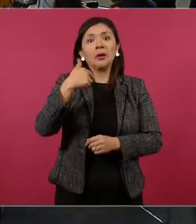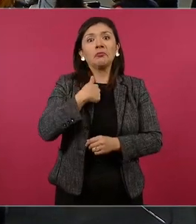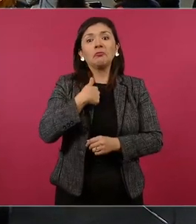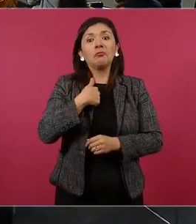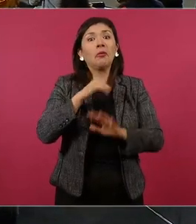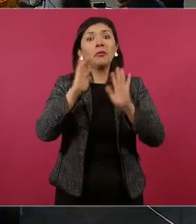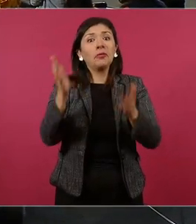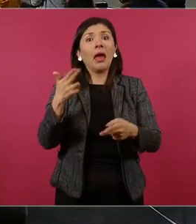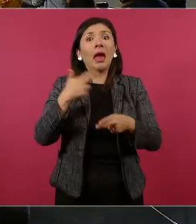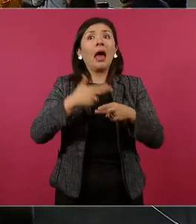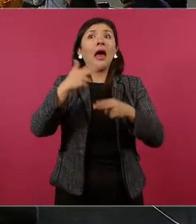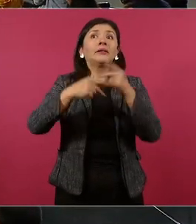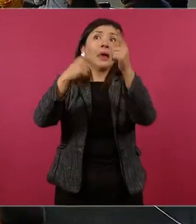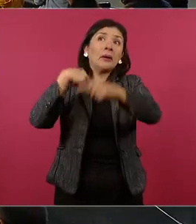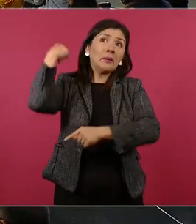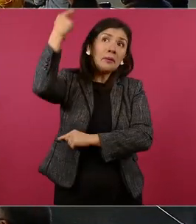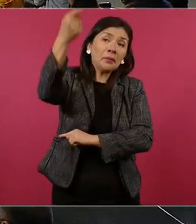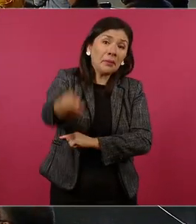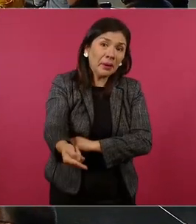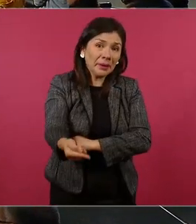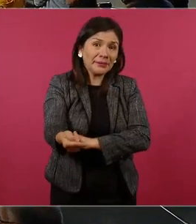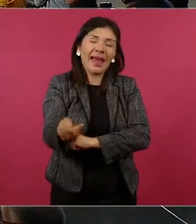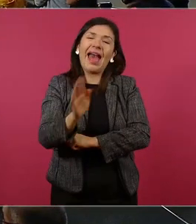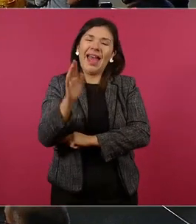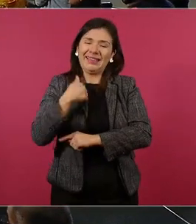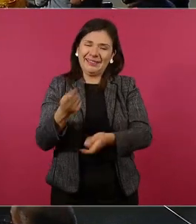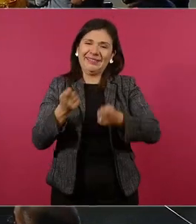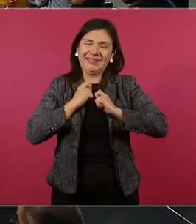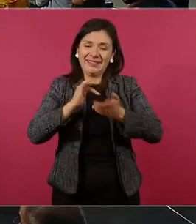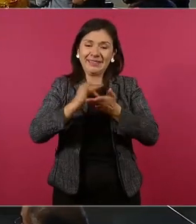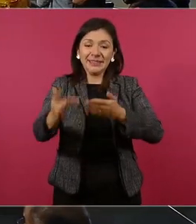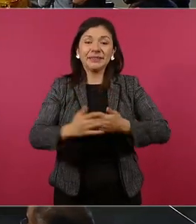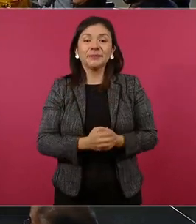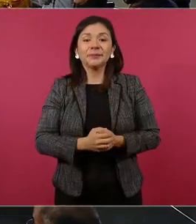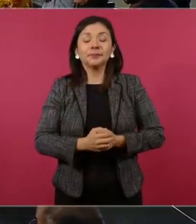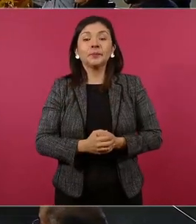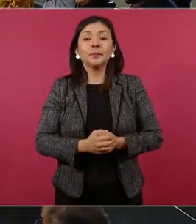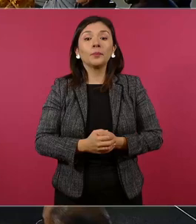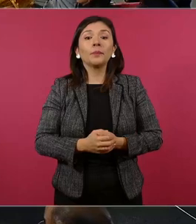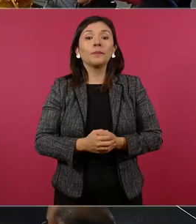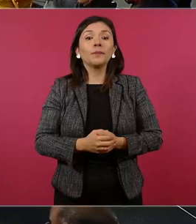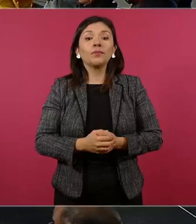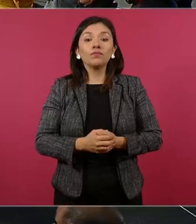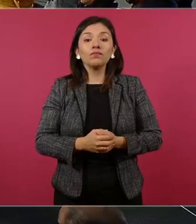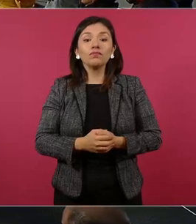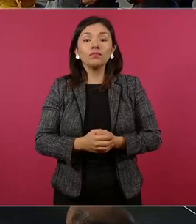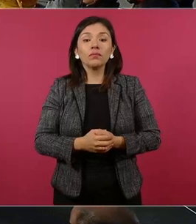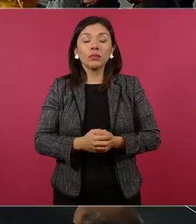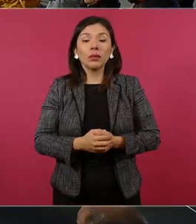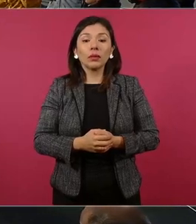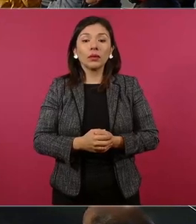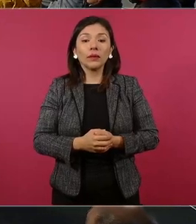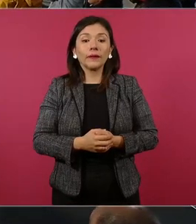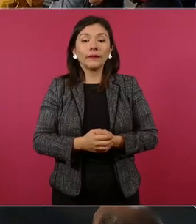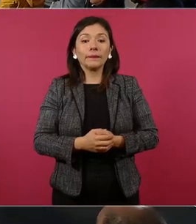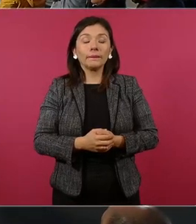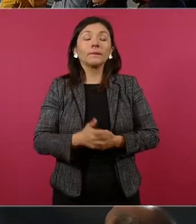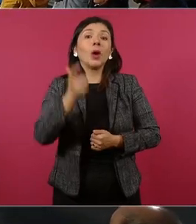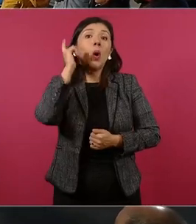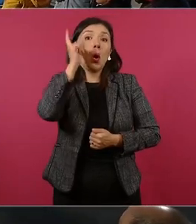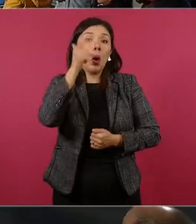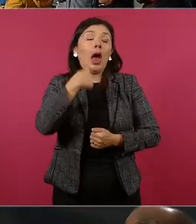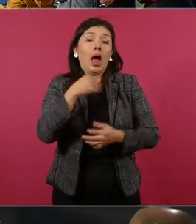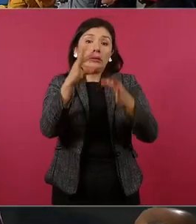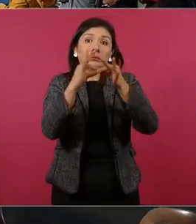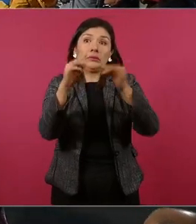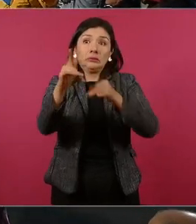est Hasta el otro sexenio este primero no no ojalá no este no le tome usted a mal lo